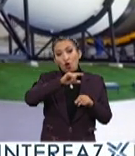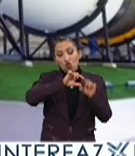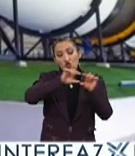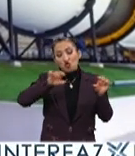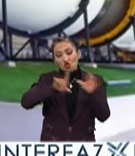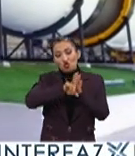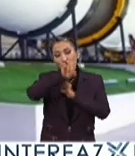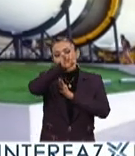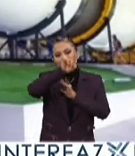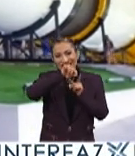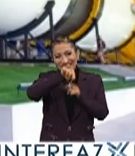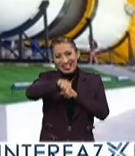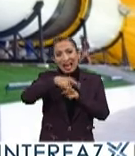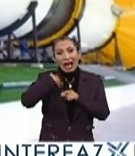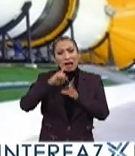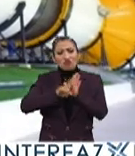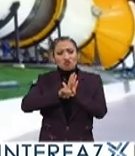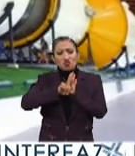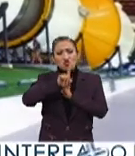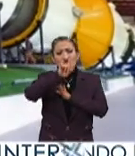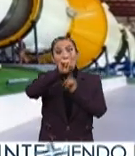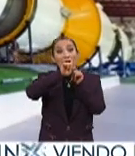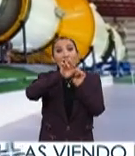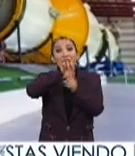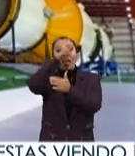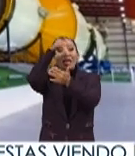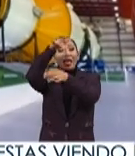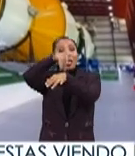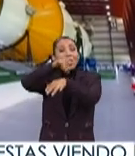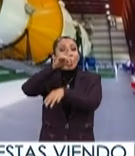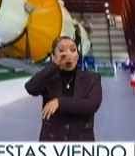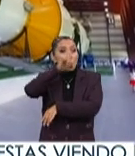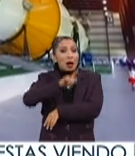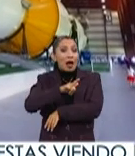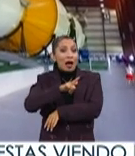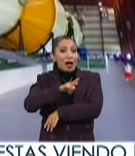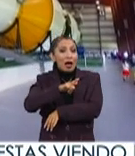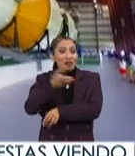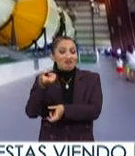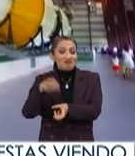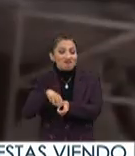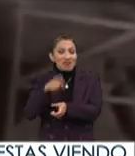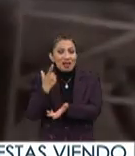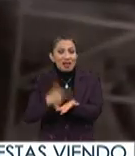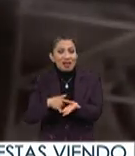Saturno V es el cohete que nos llevó a la Luna, que llevó